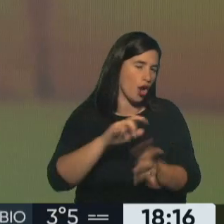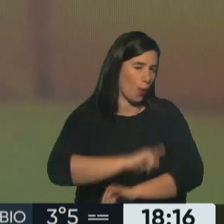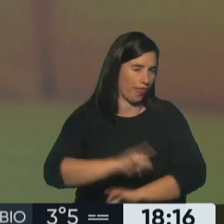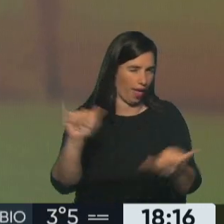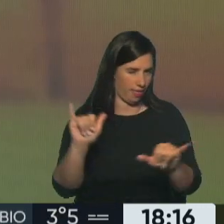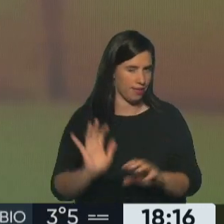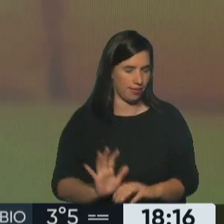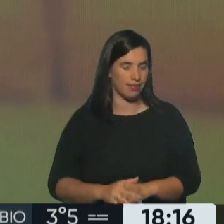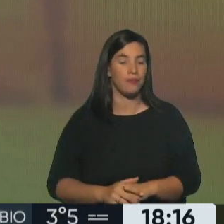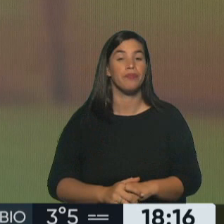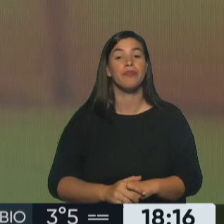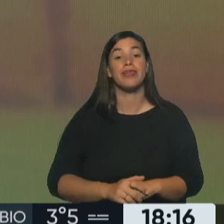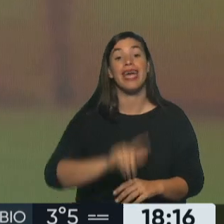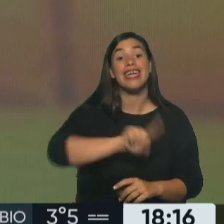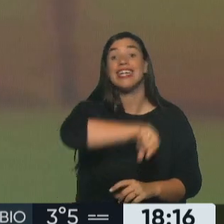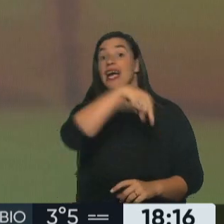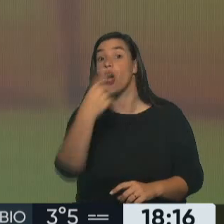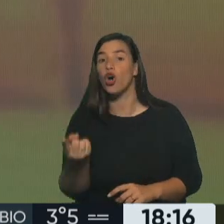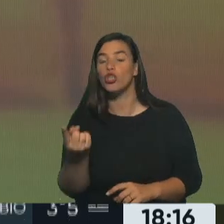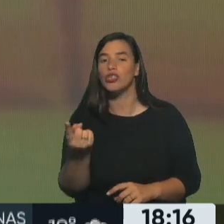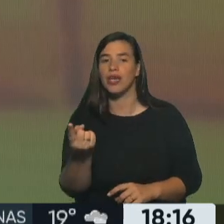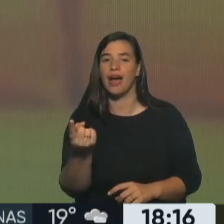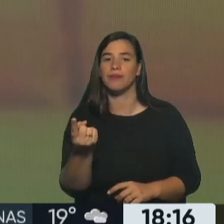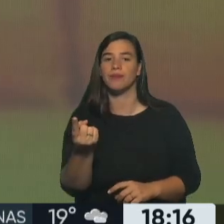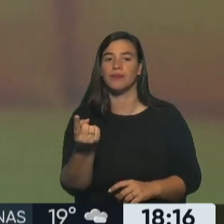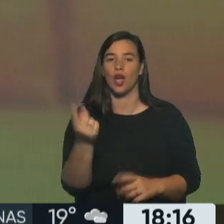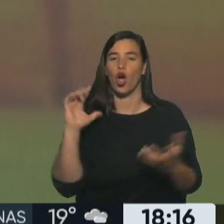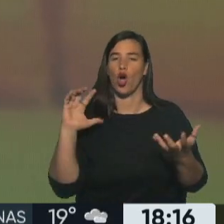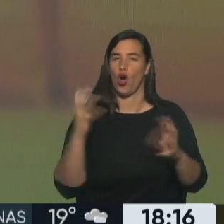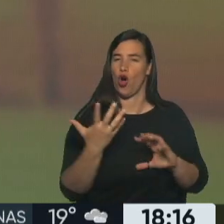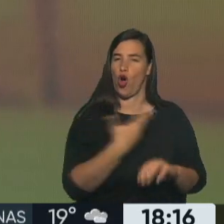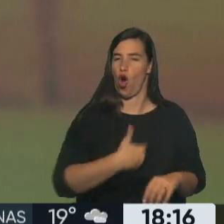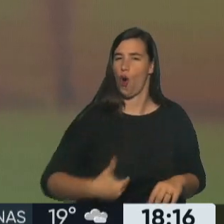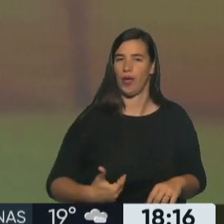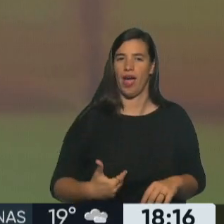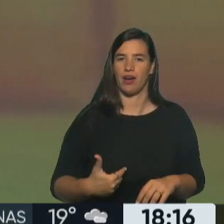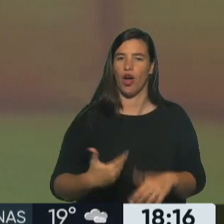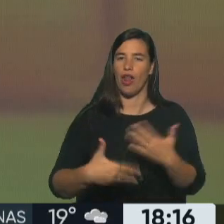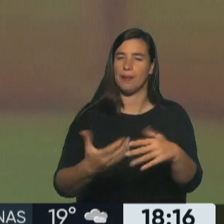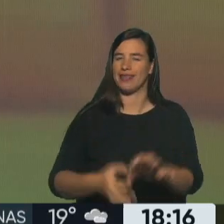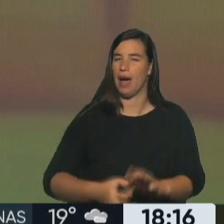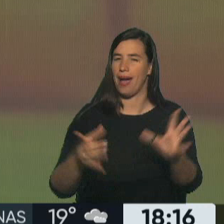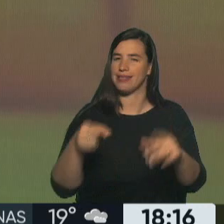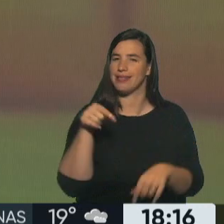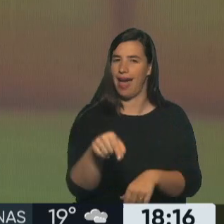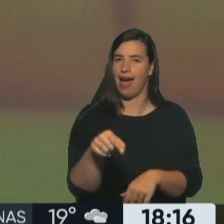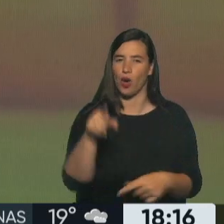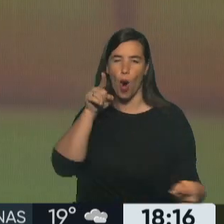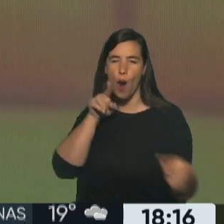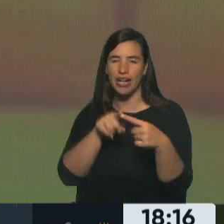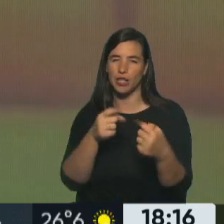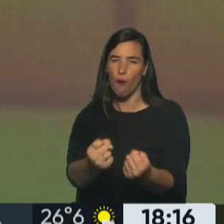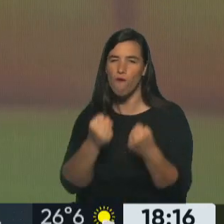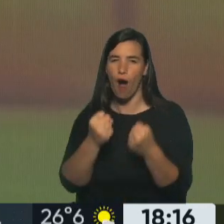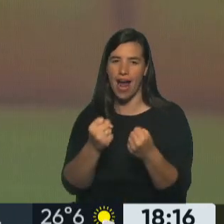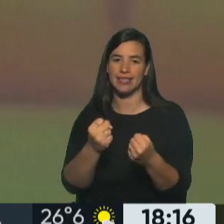La tercera tiene que ver con la gran bandera que tiene el gobierno de la Libertad Avanza, que es la reducción del déficit